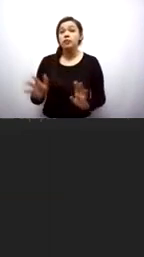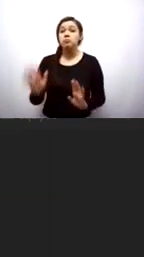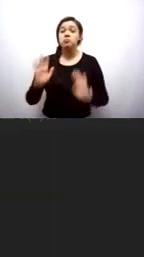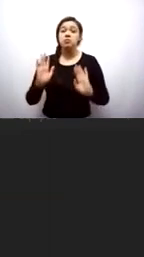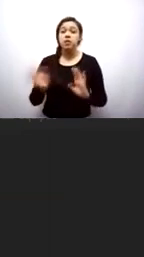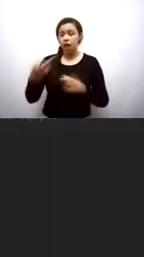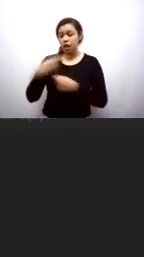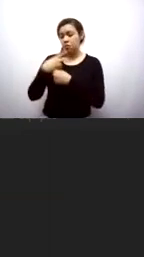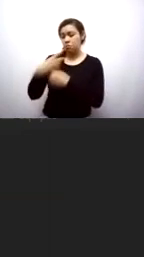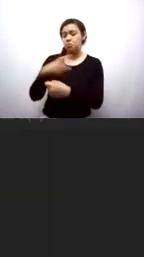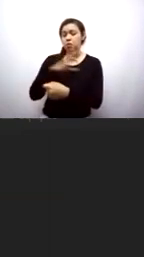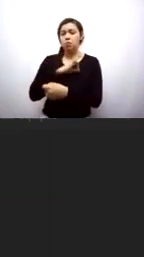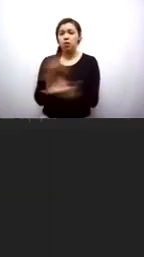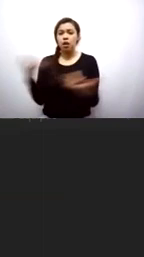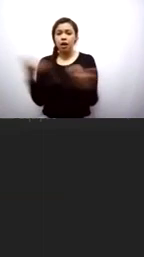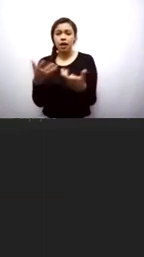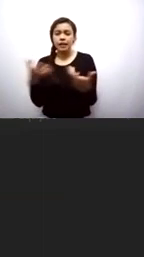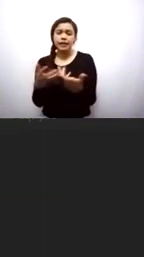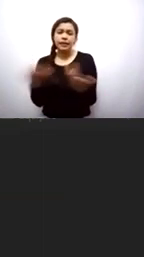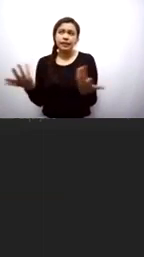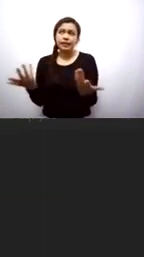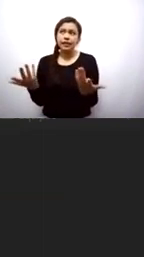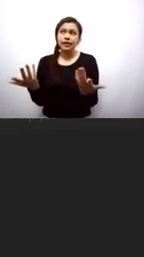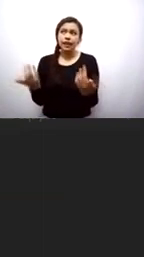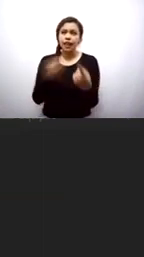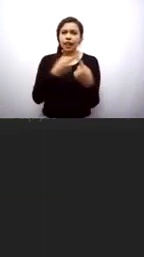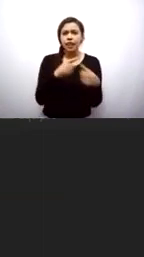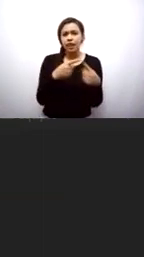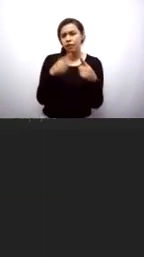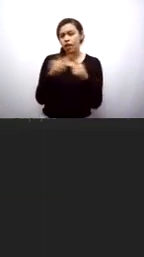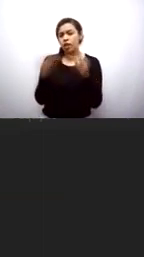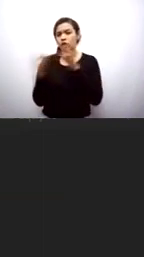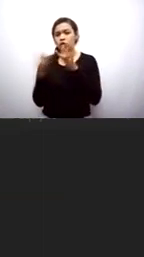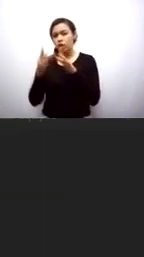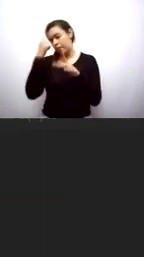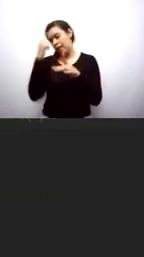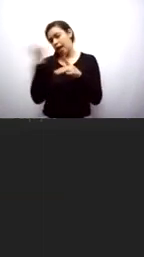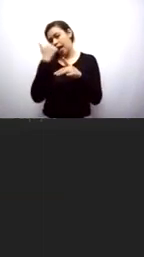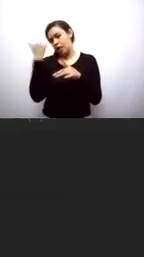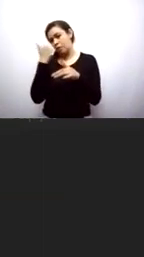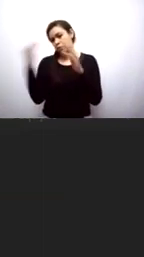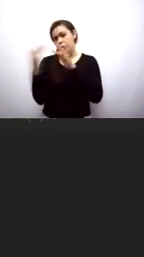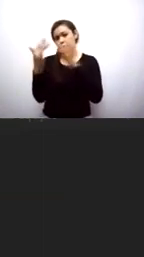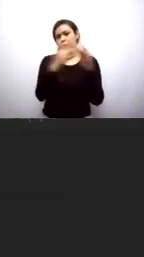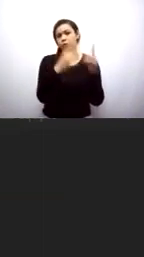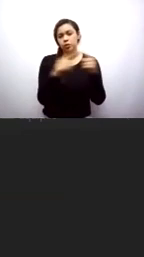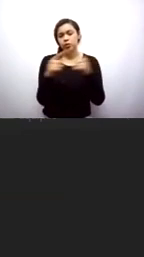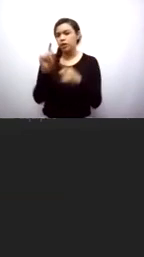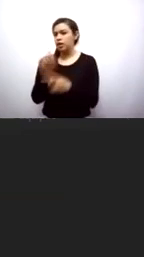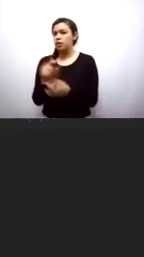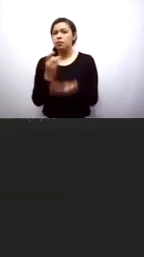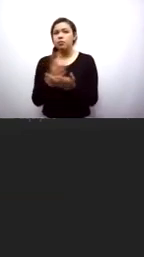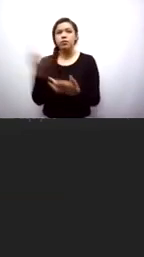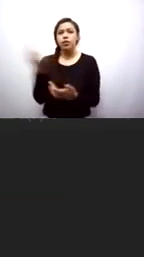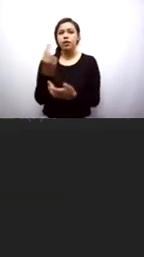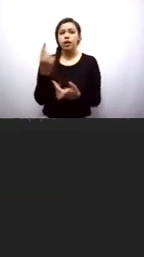a crear pues distintos canales para mis alumnos. Entonces aquí también lo único que se necesita pues son los